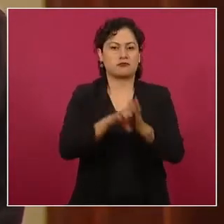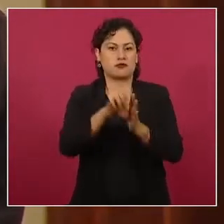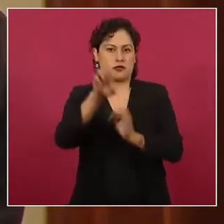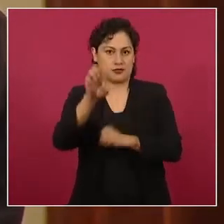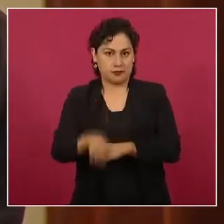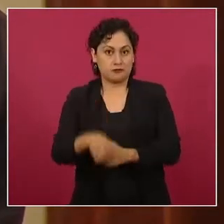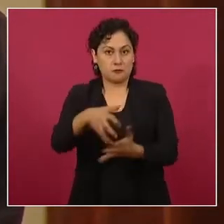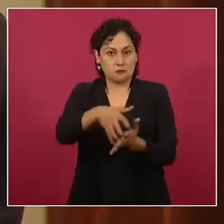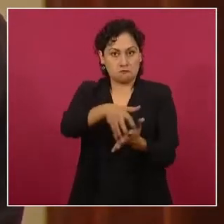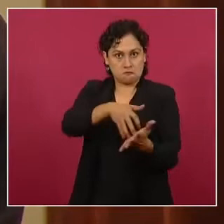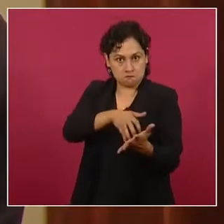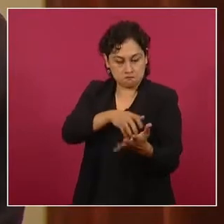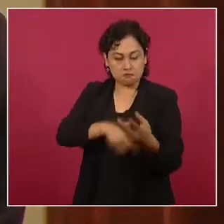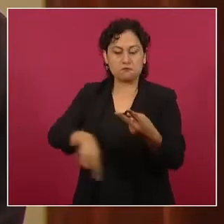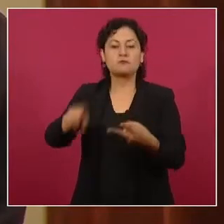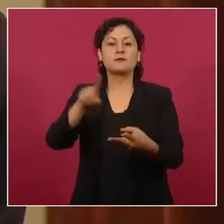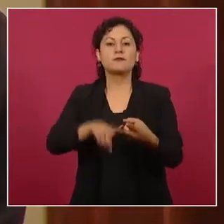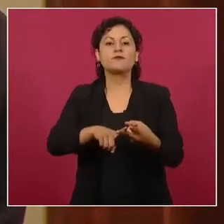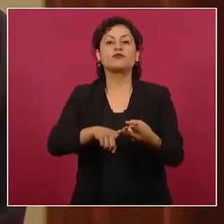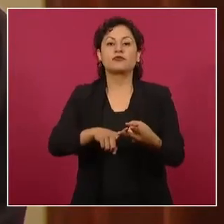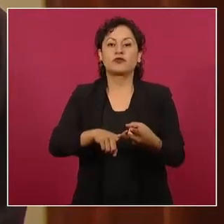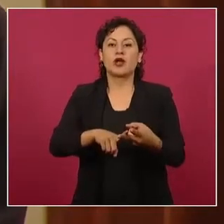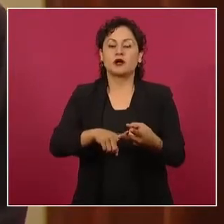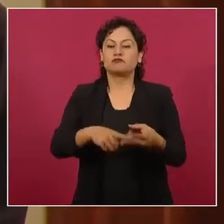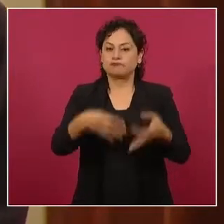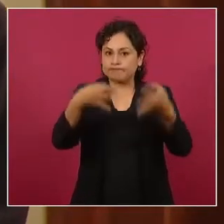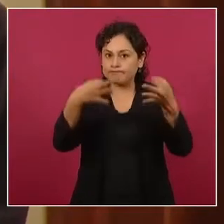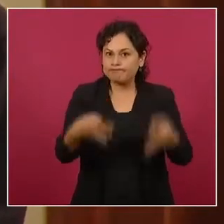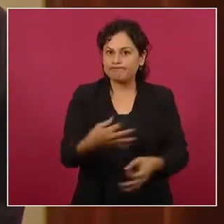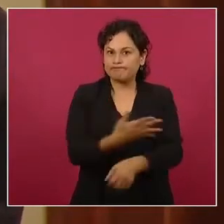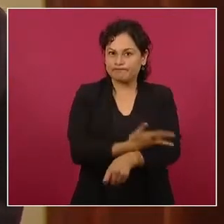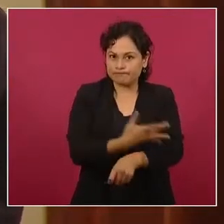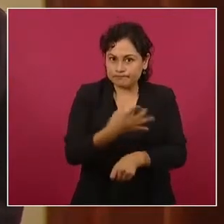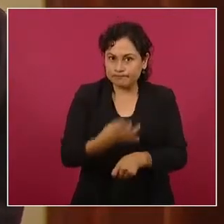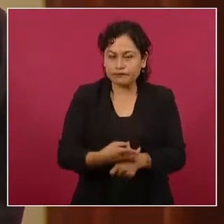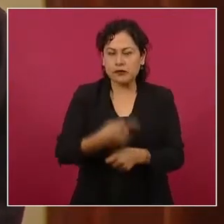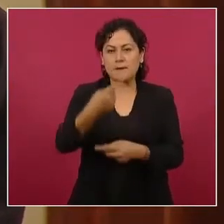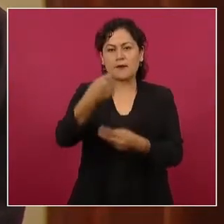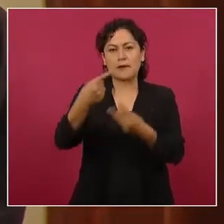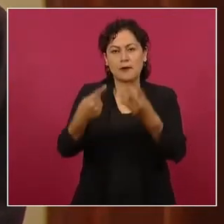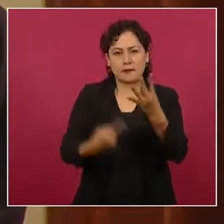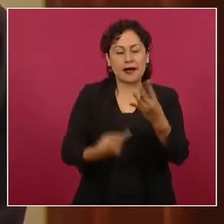regla de funcionamiento es una escuela,